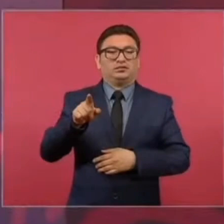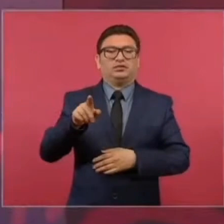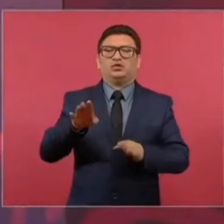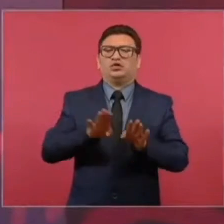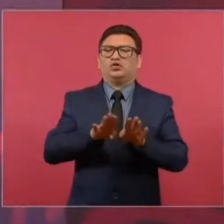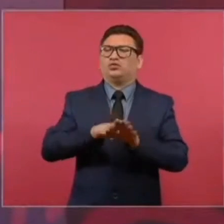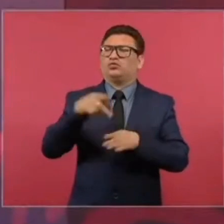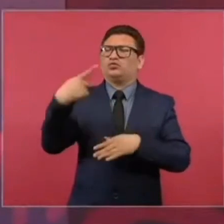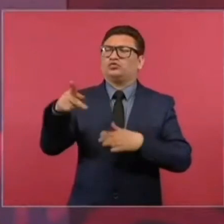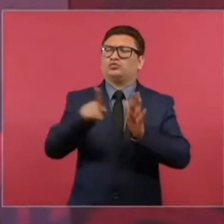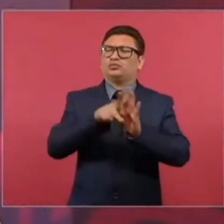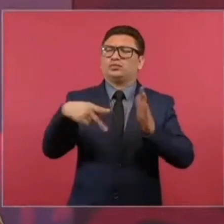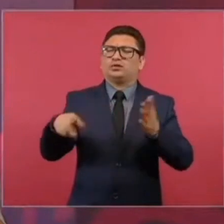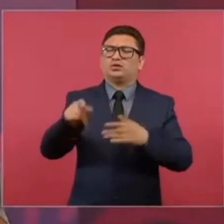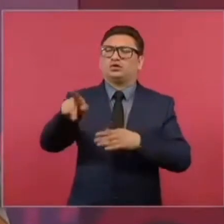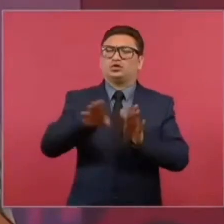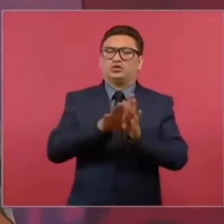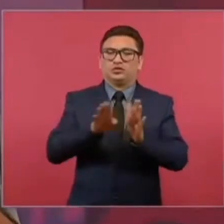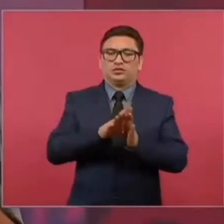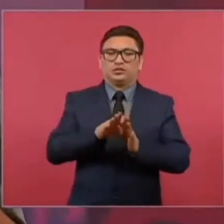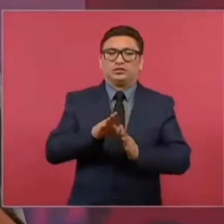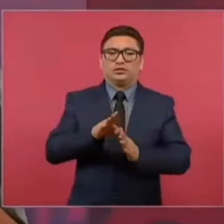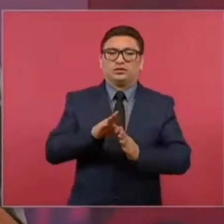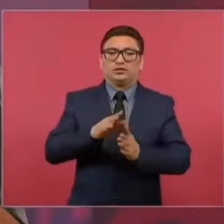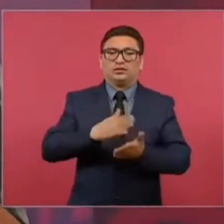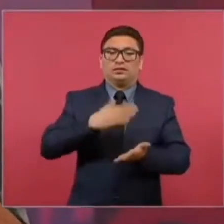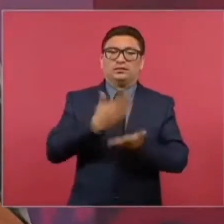¿cómo se llama tu periódico? Basta,